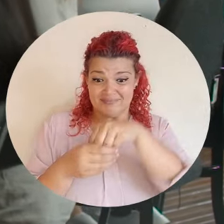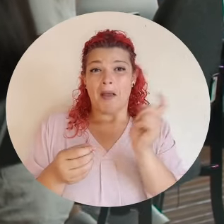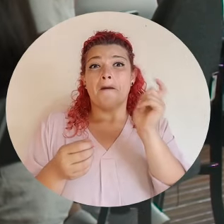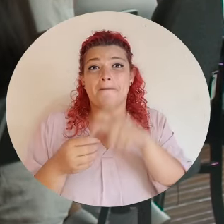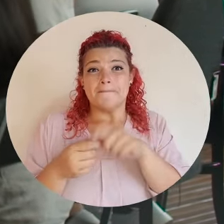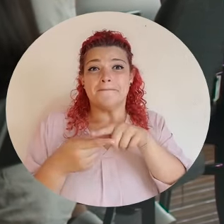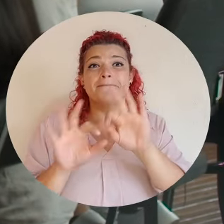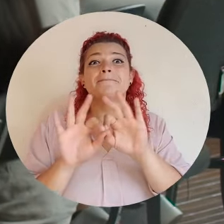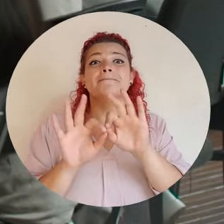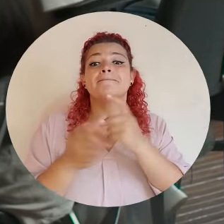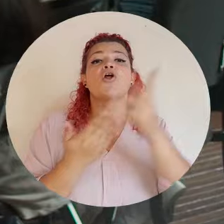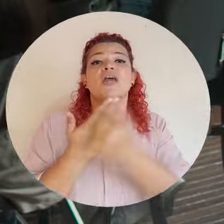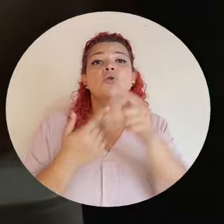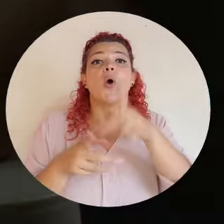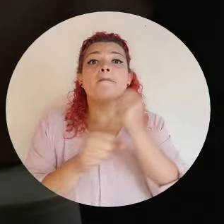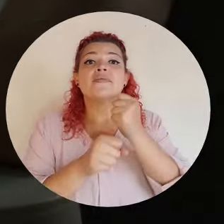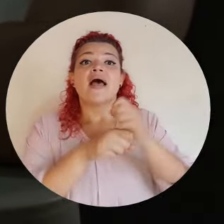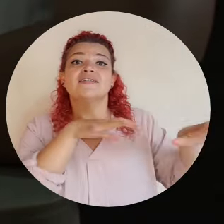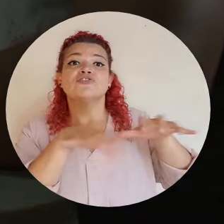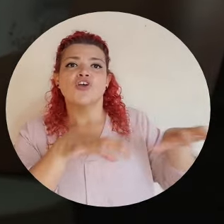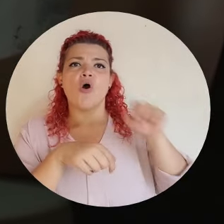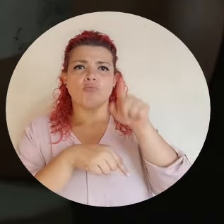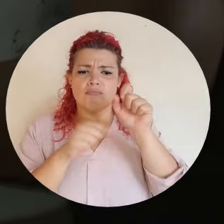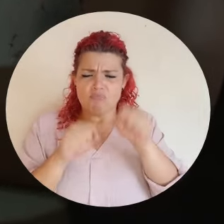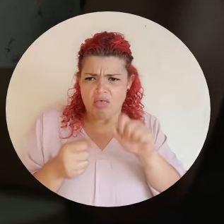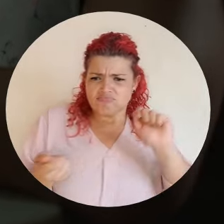y de todo mi entorno. Sé parte del